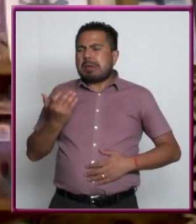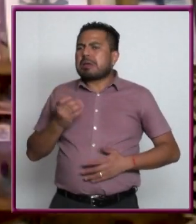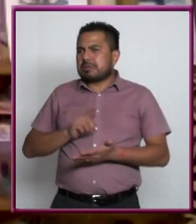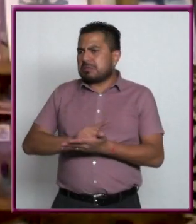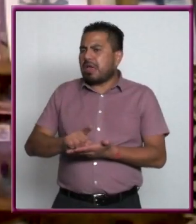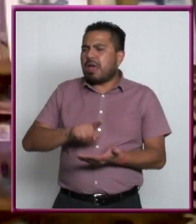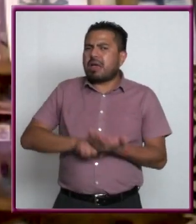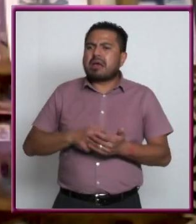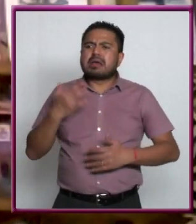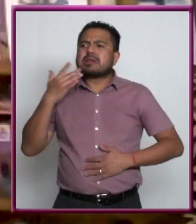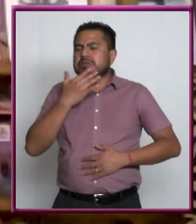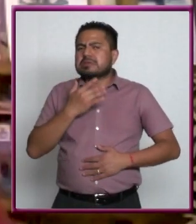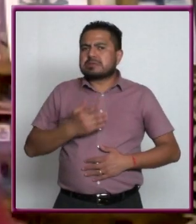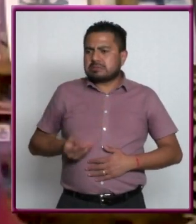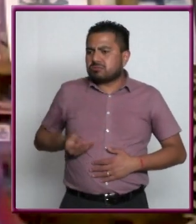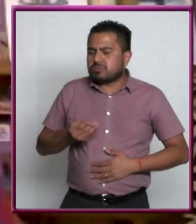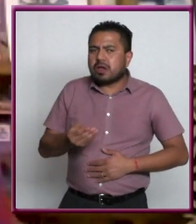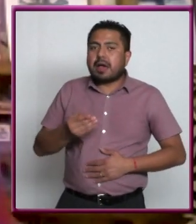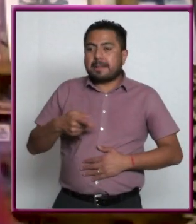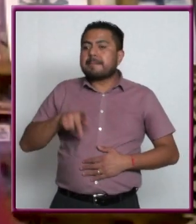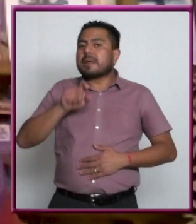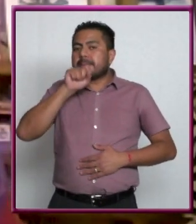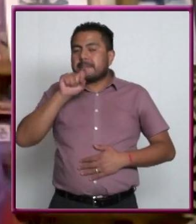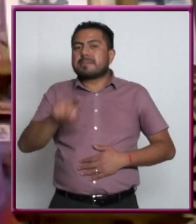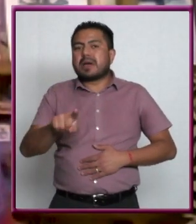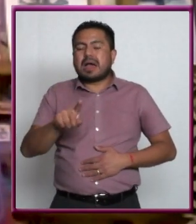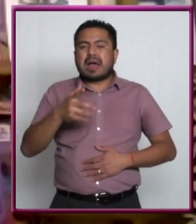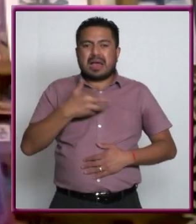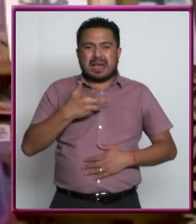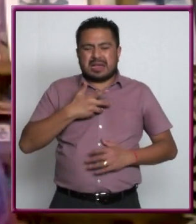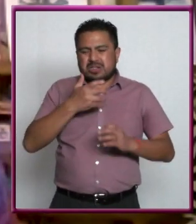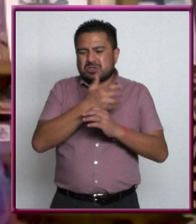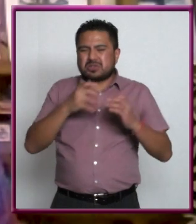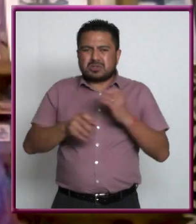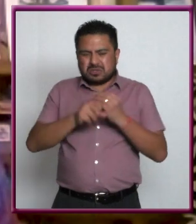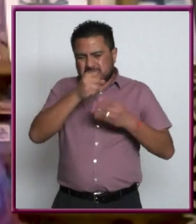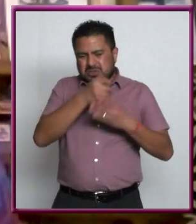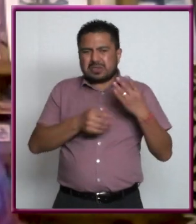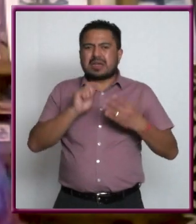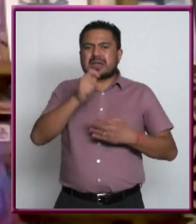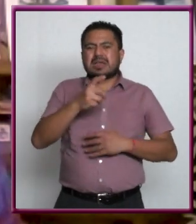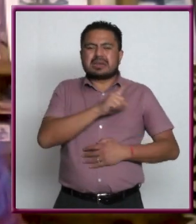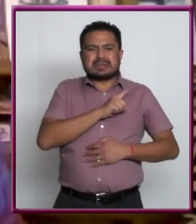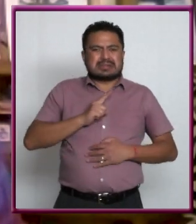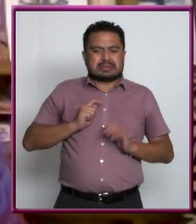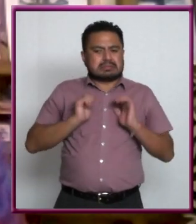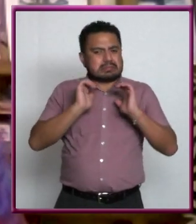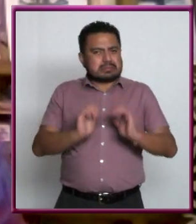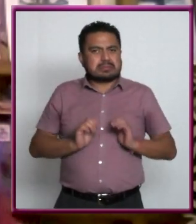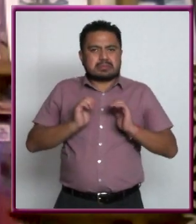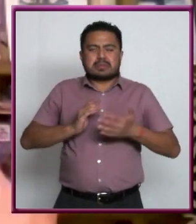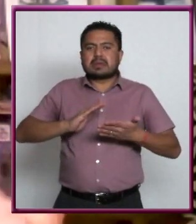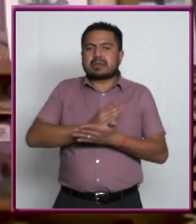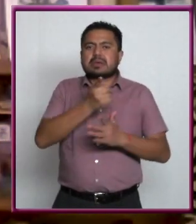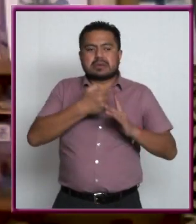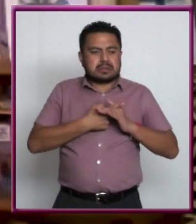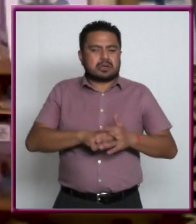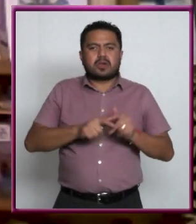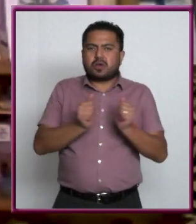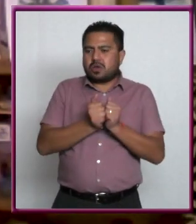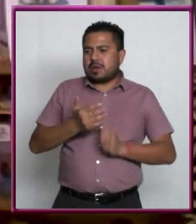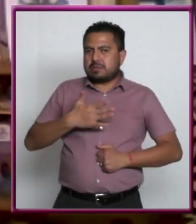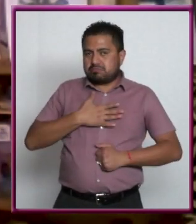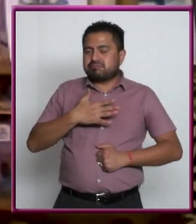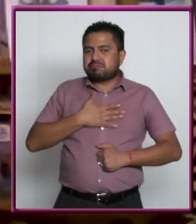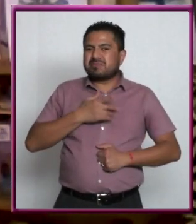ejercer este derecho al placer, pero a la vez también pues hay ciertas cosas que tenemos que cuidar y empezando